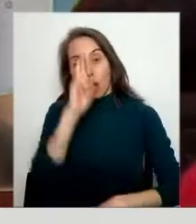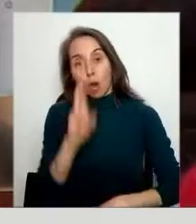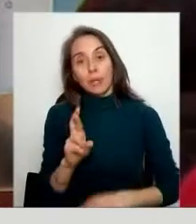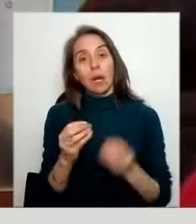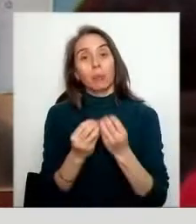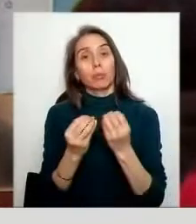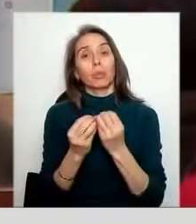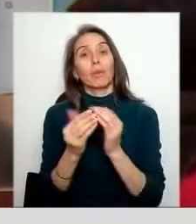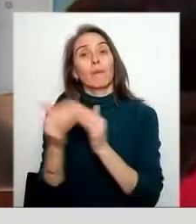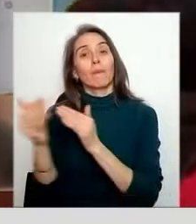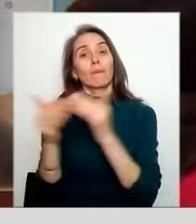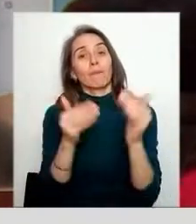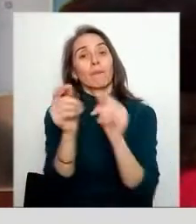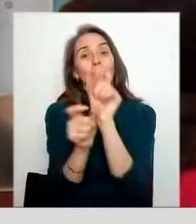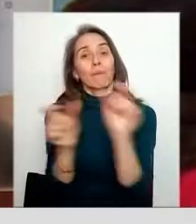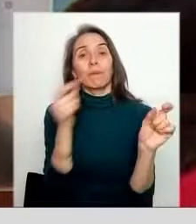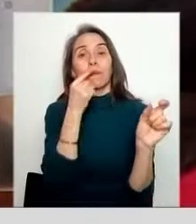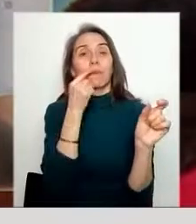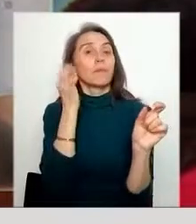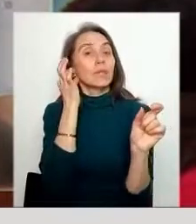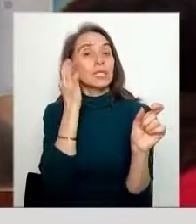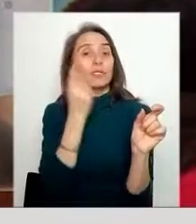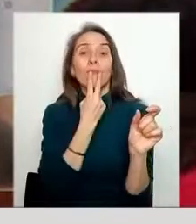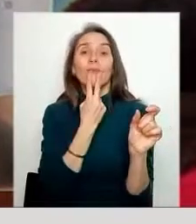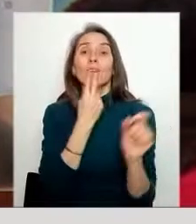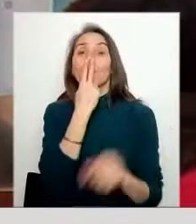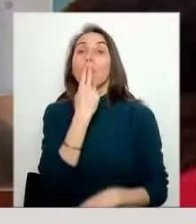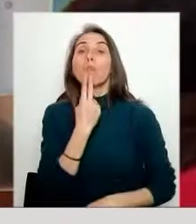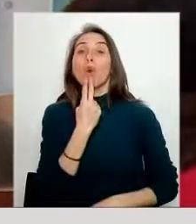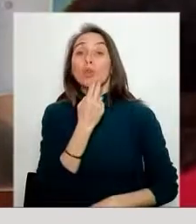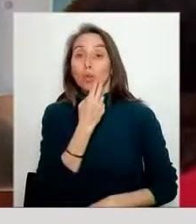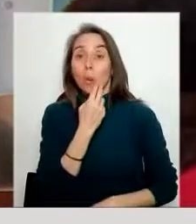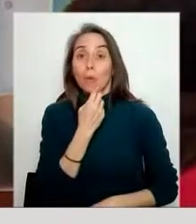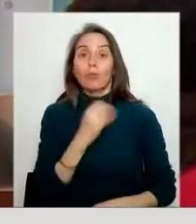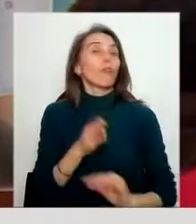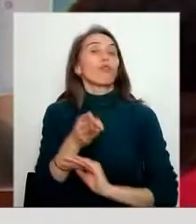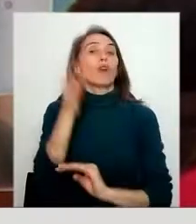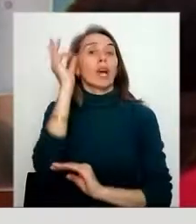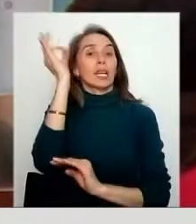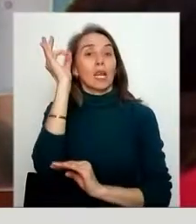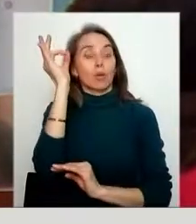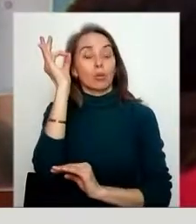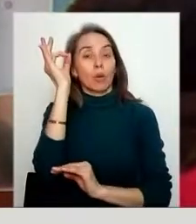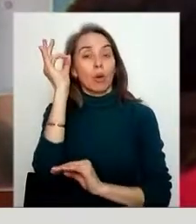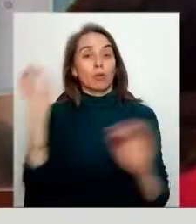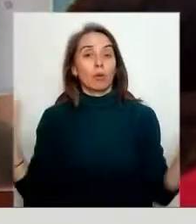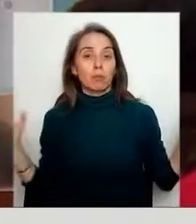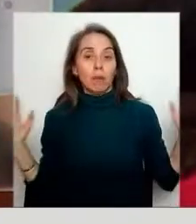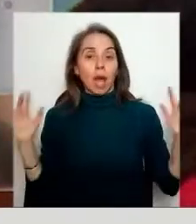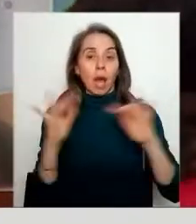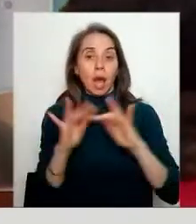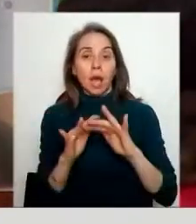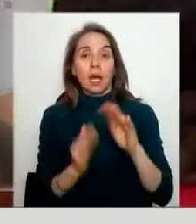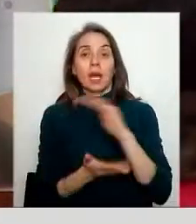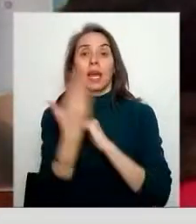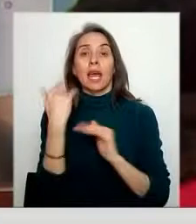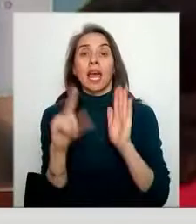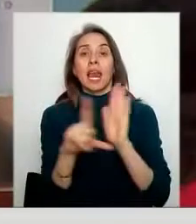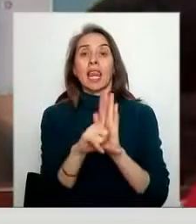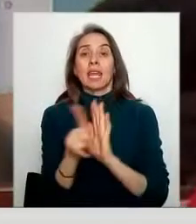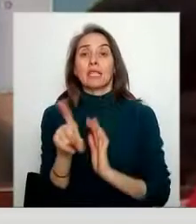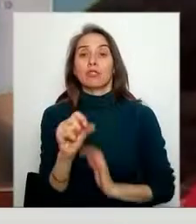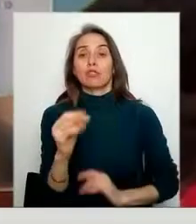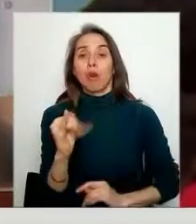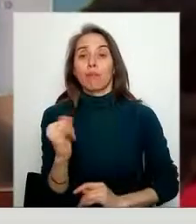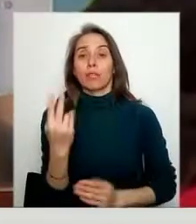que en la ciudad por tomás se reunieron en torno a un caso que se conoció hace muchos años que es la ley sofía el 2018 que incluso